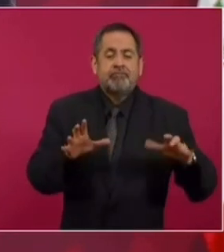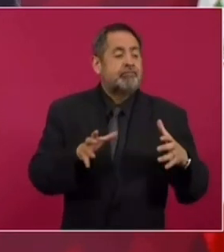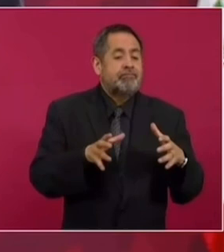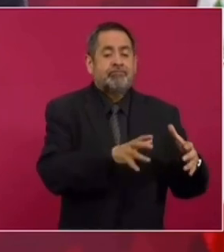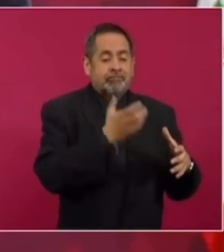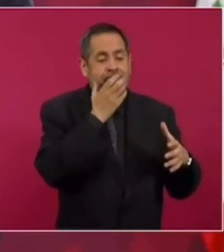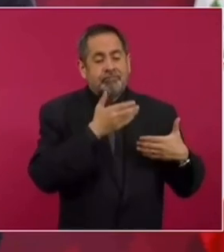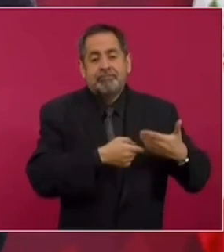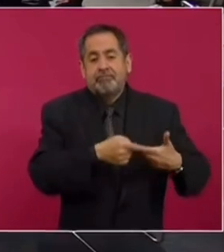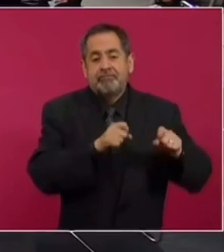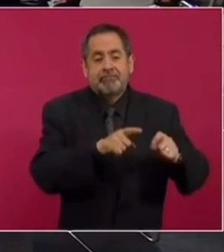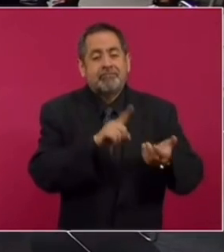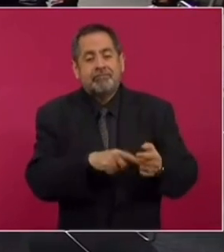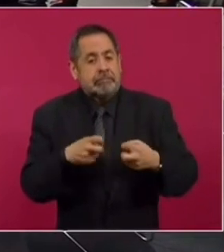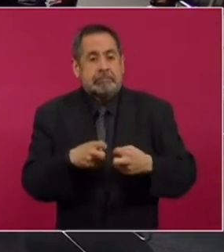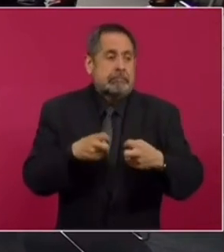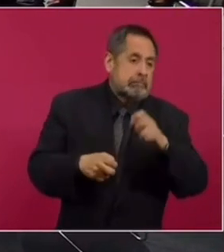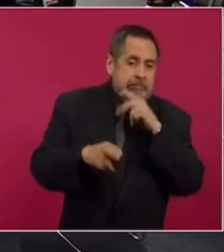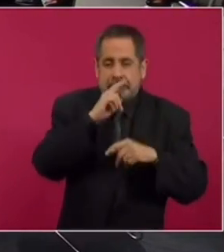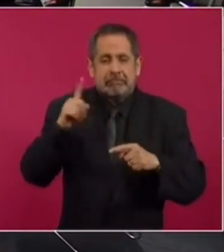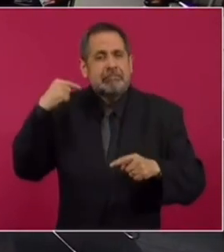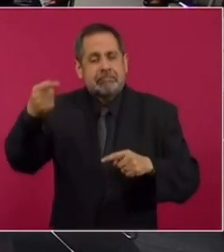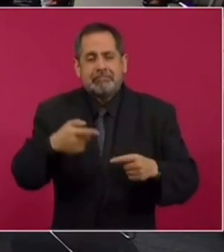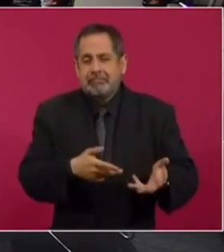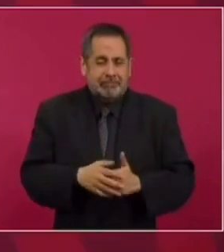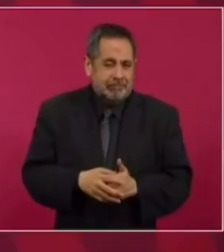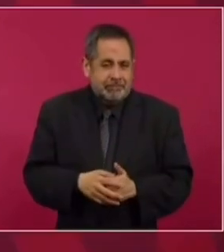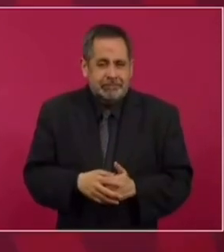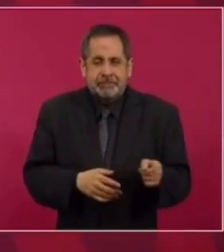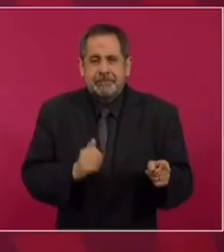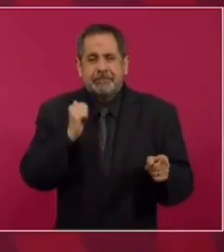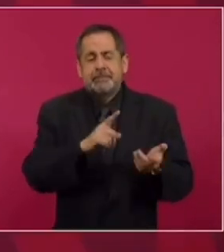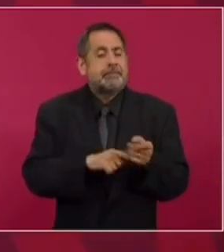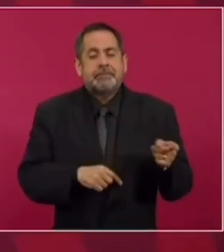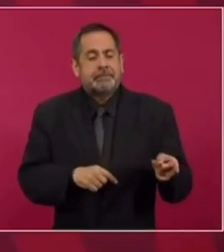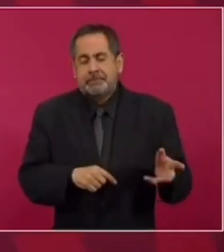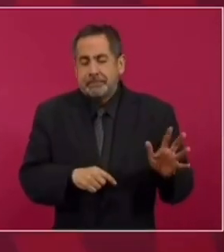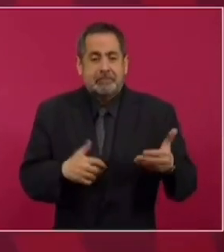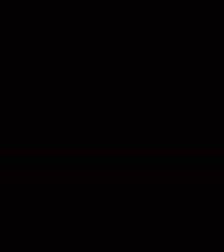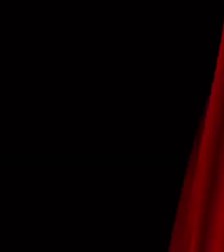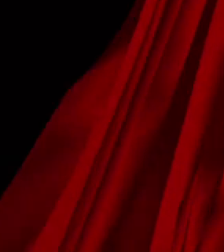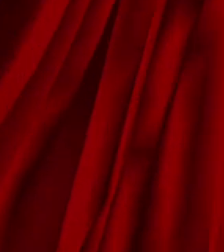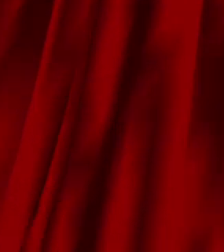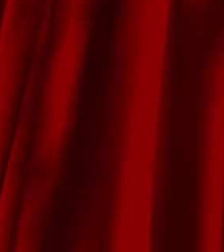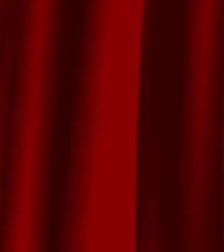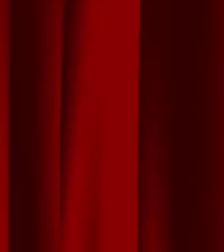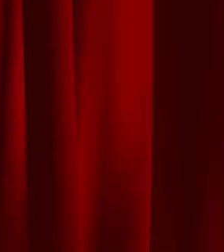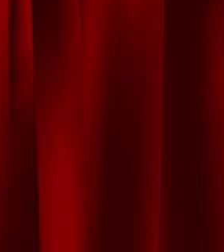conservador, pues es que están muy nerviosos, o sea, cualquier cosa les molesta.